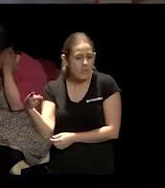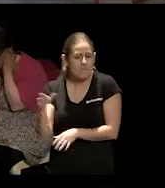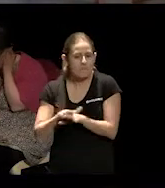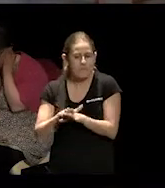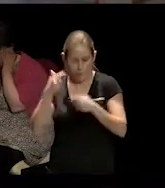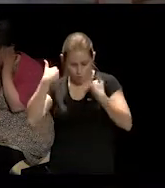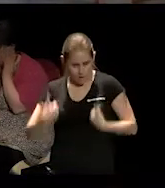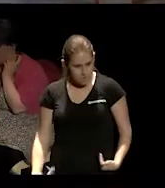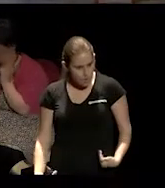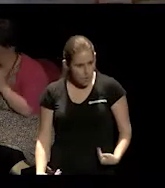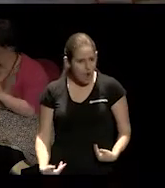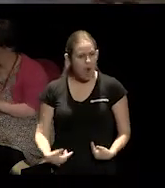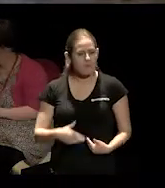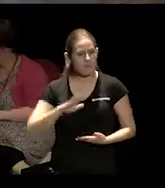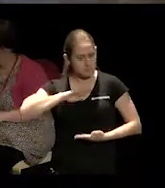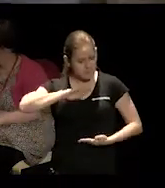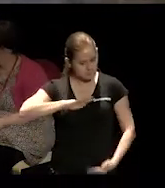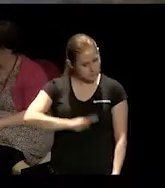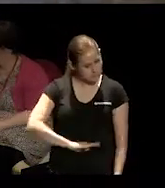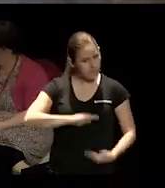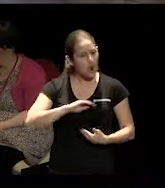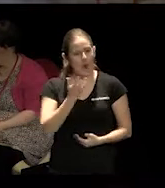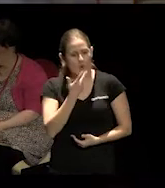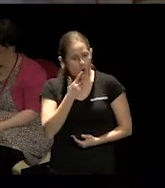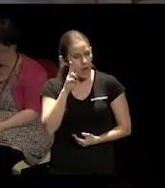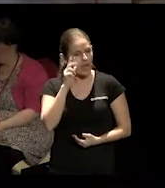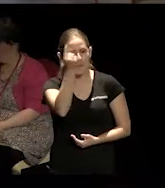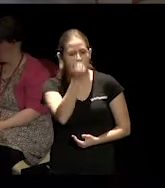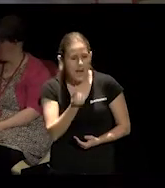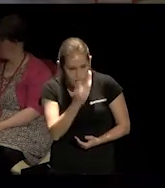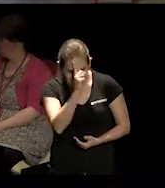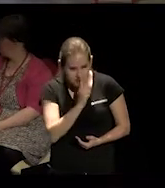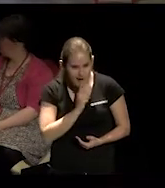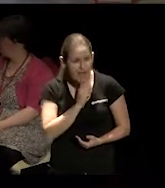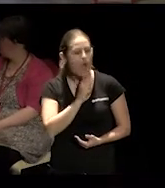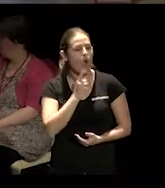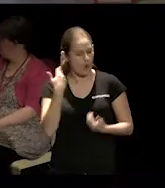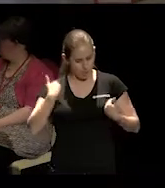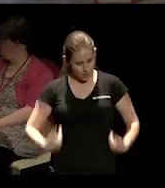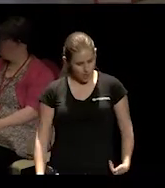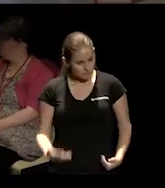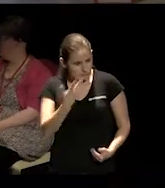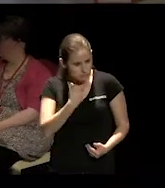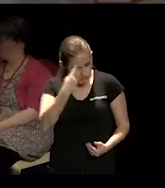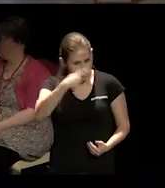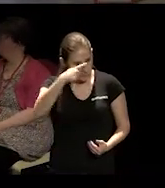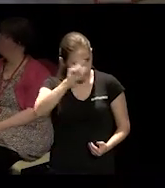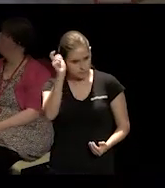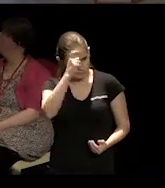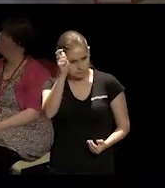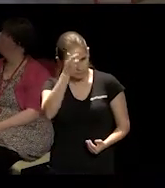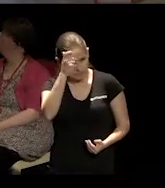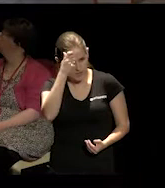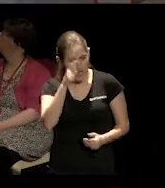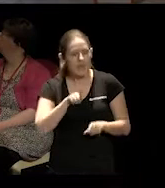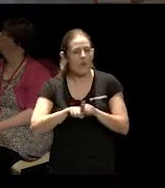mi construcción del esquema corporal y de la imagen corporal. Este es un pilar fundamental que trabajamos de manera sistemática,